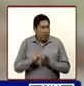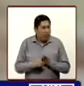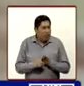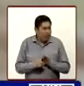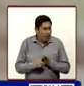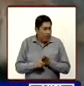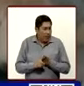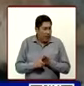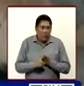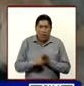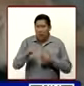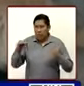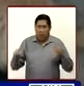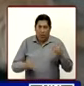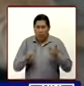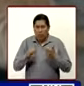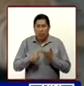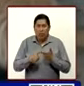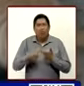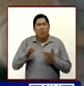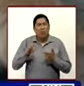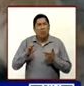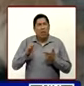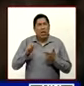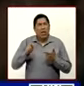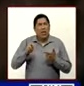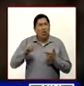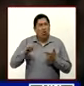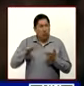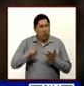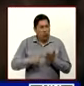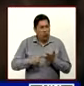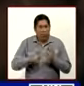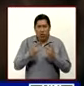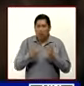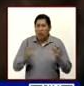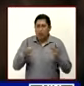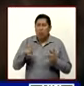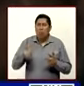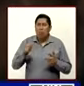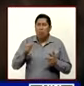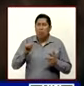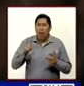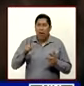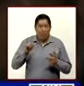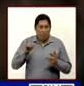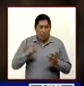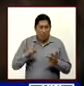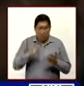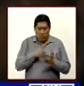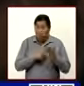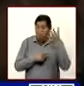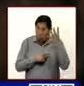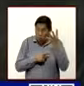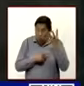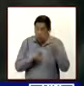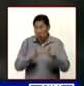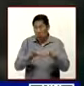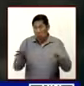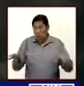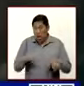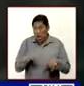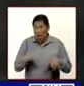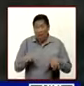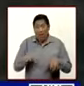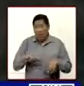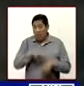es la zona baja, zona mecánicos. También estamos lo que es el campamento Pailaviri. Se trataría de 4 zonas rojas, todas